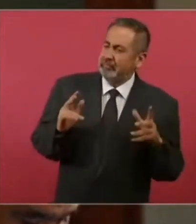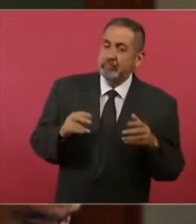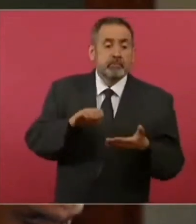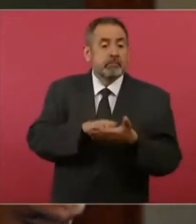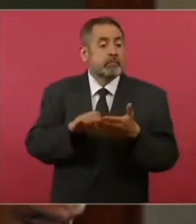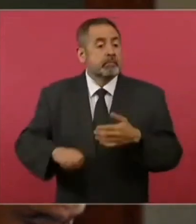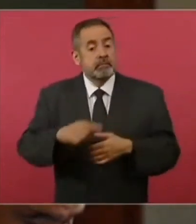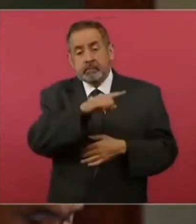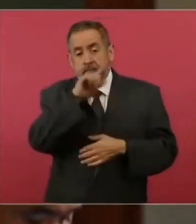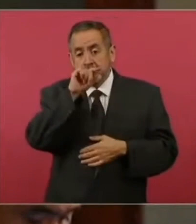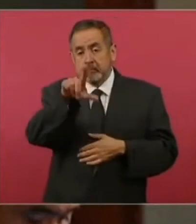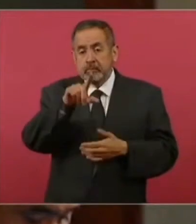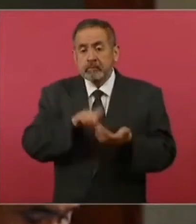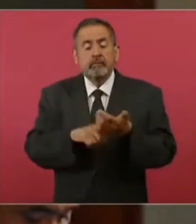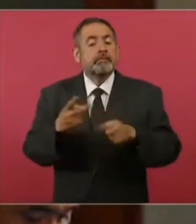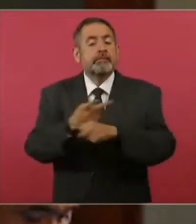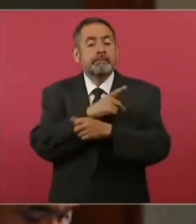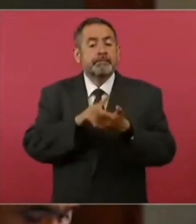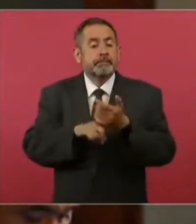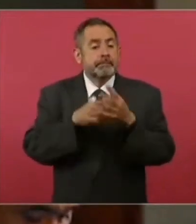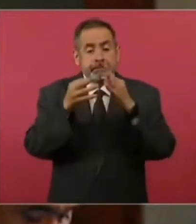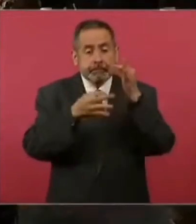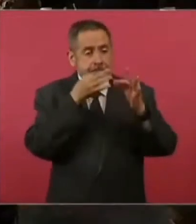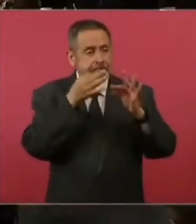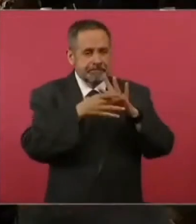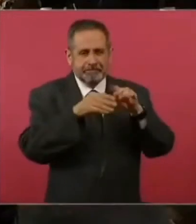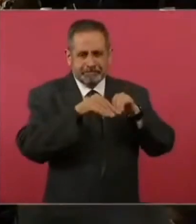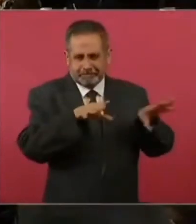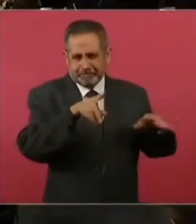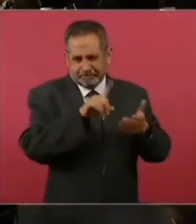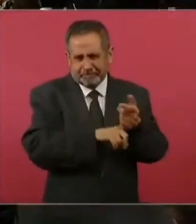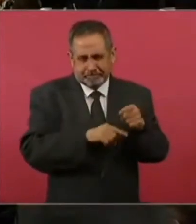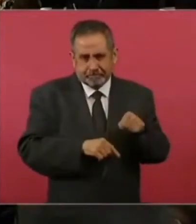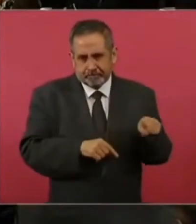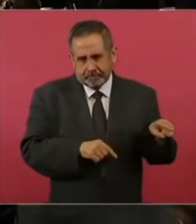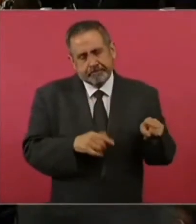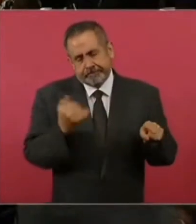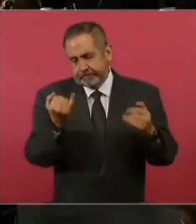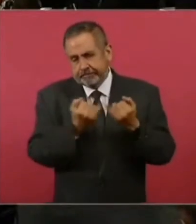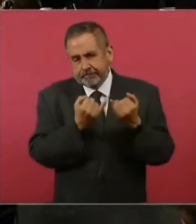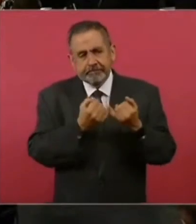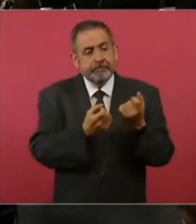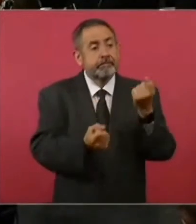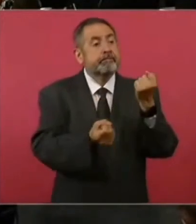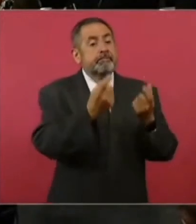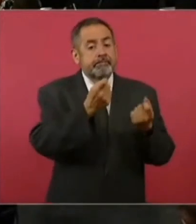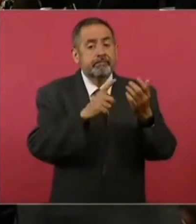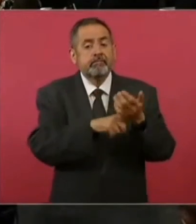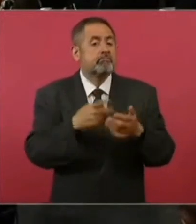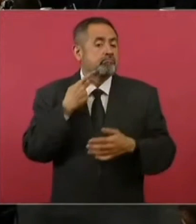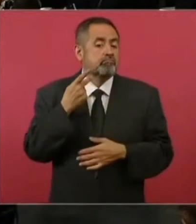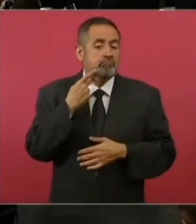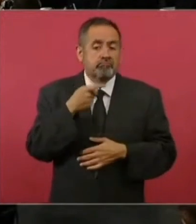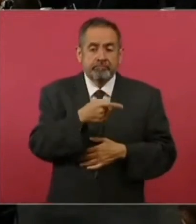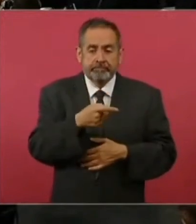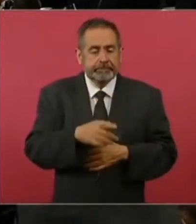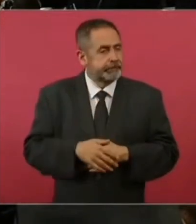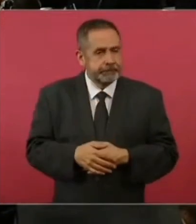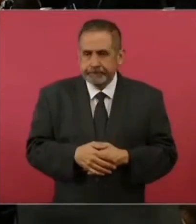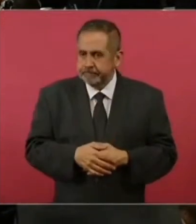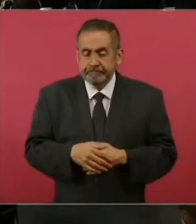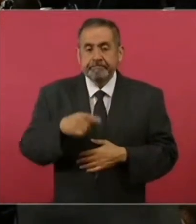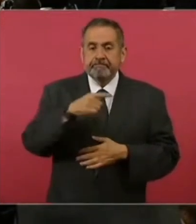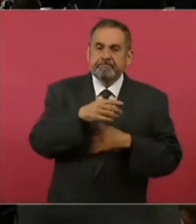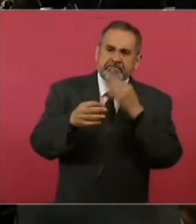el de Jalisco, donde los medios de comunicación y también, hay que decirlo, algunos políticos, pues han iniciado una